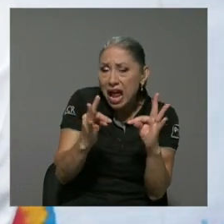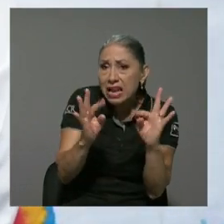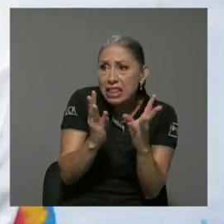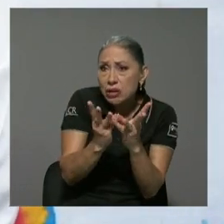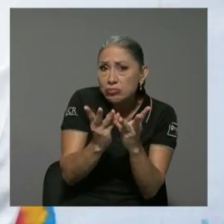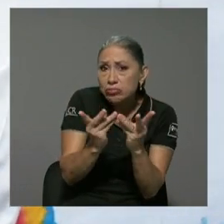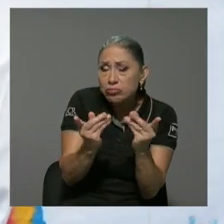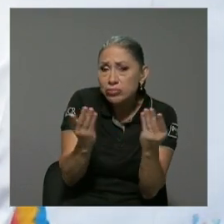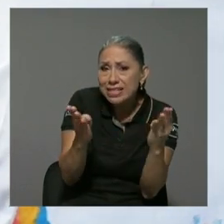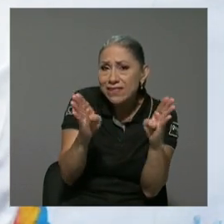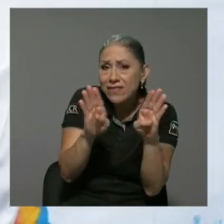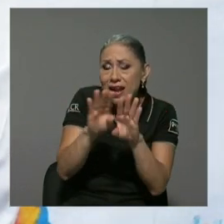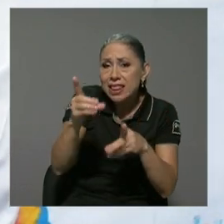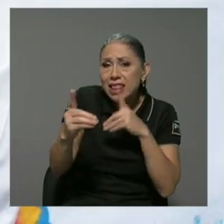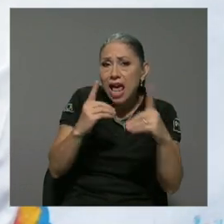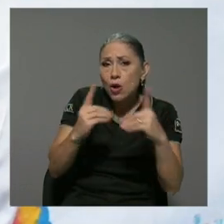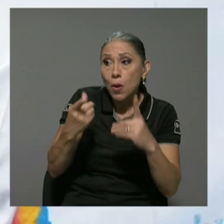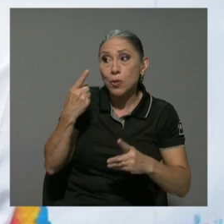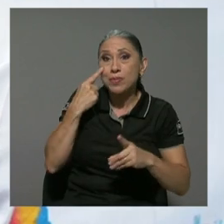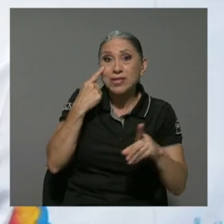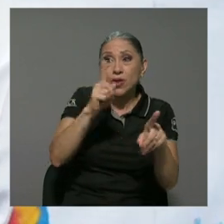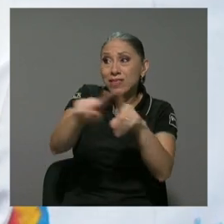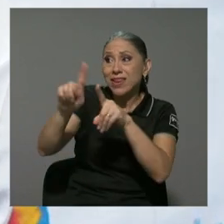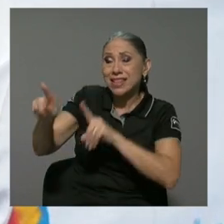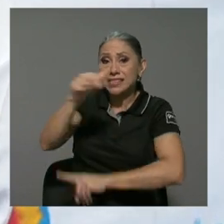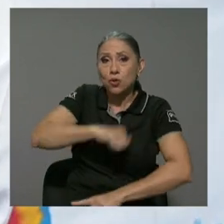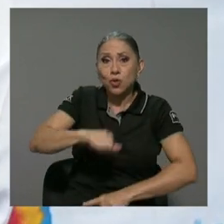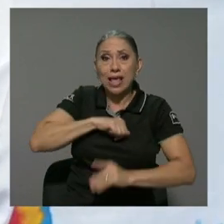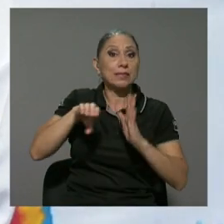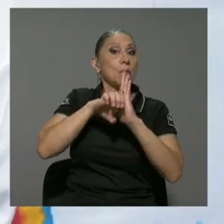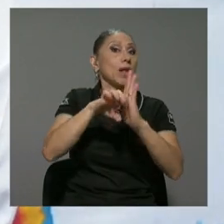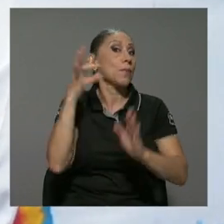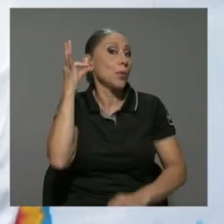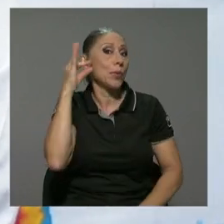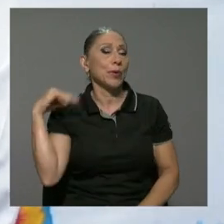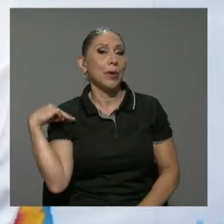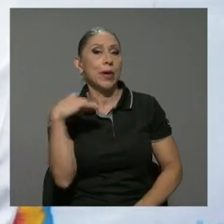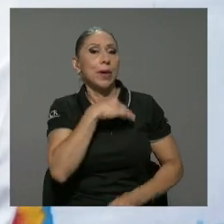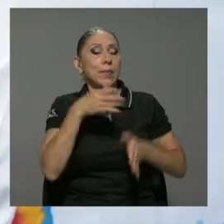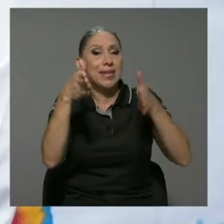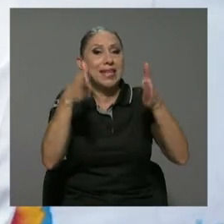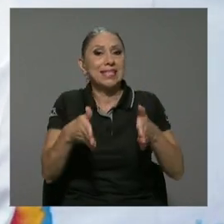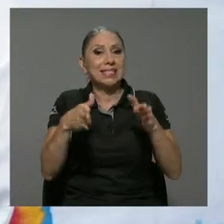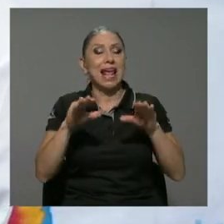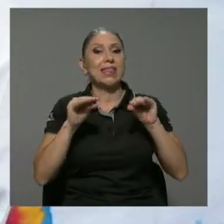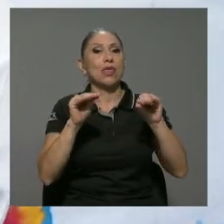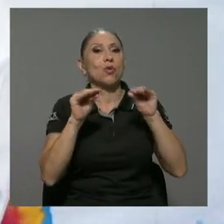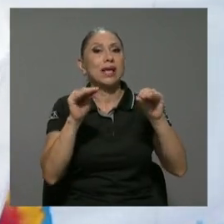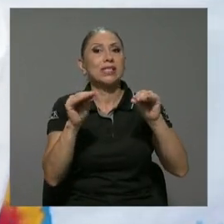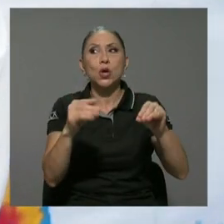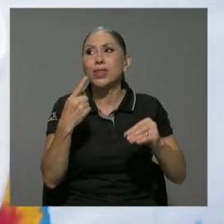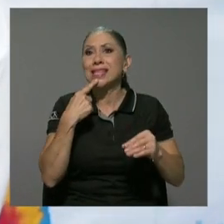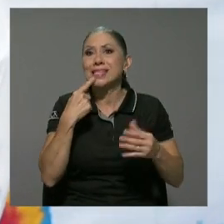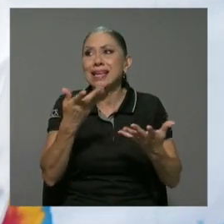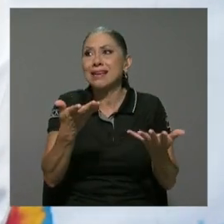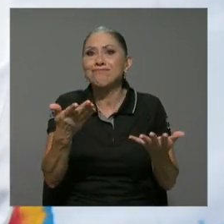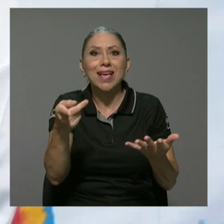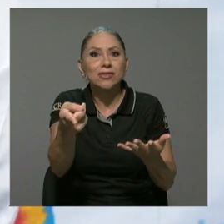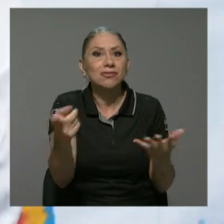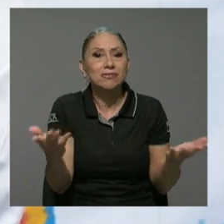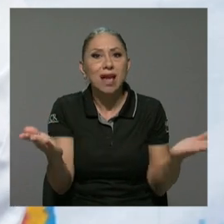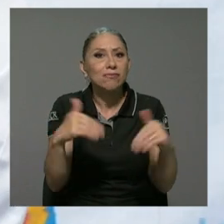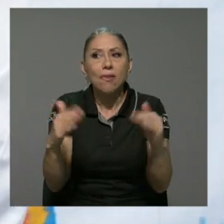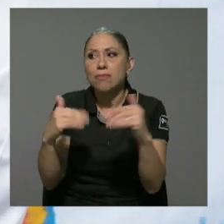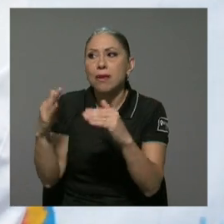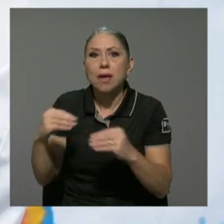unas autoridades, a la ministra de Educación, ha circulado información de que ya no tienen más, no pueden dar más,